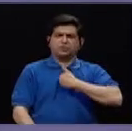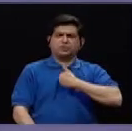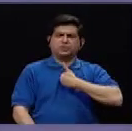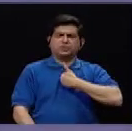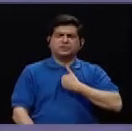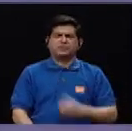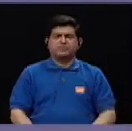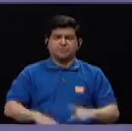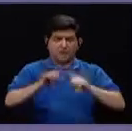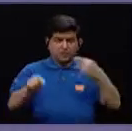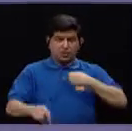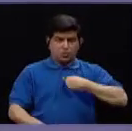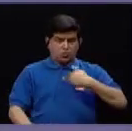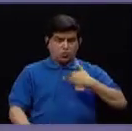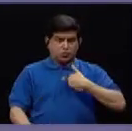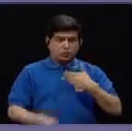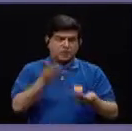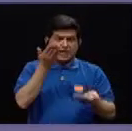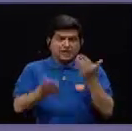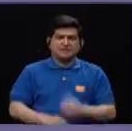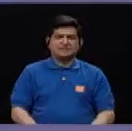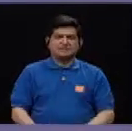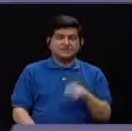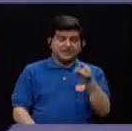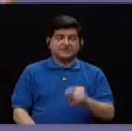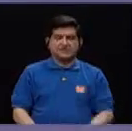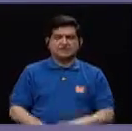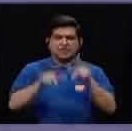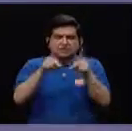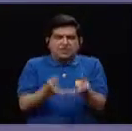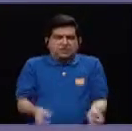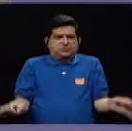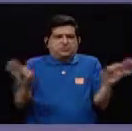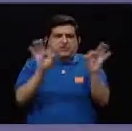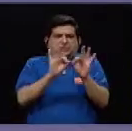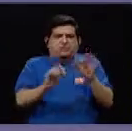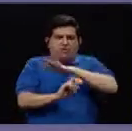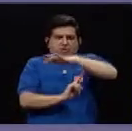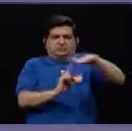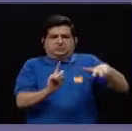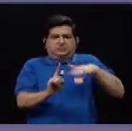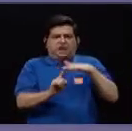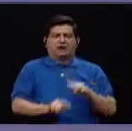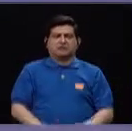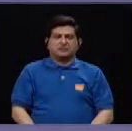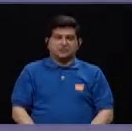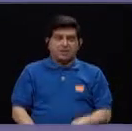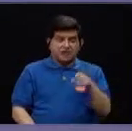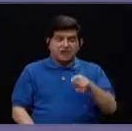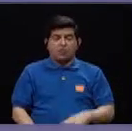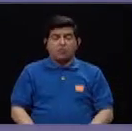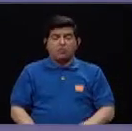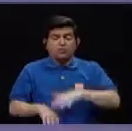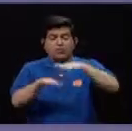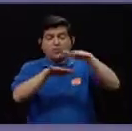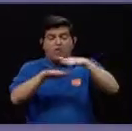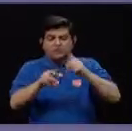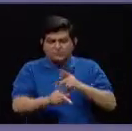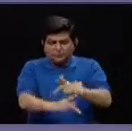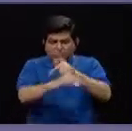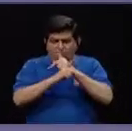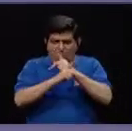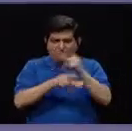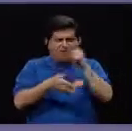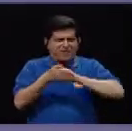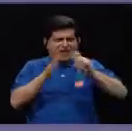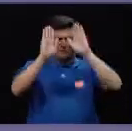lado. Pero cuando uno tiene, como quien dice, esas vacas sagradas alrededor, estás bajo esa sombra y fue